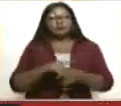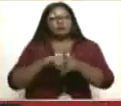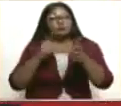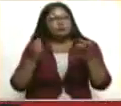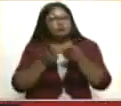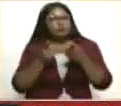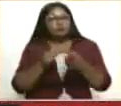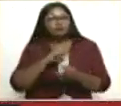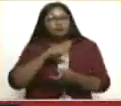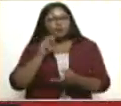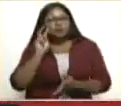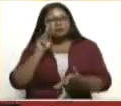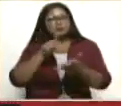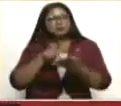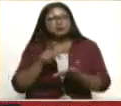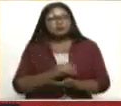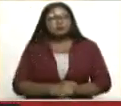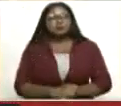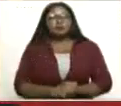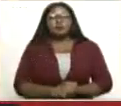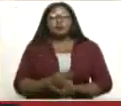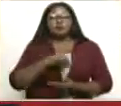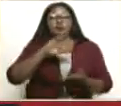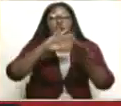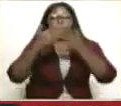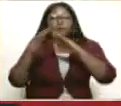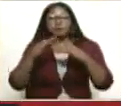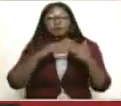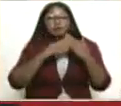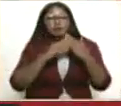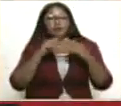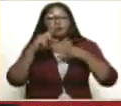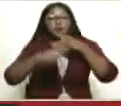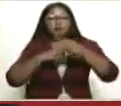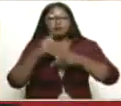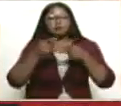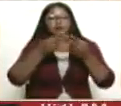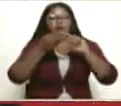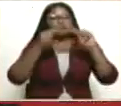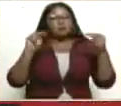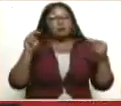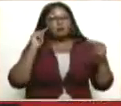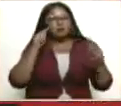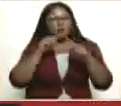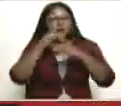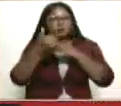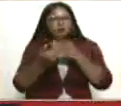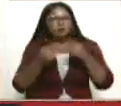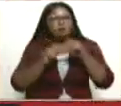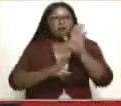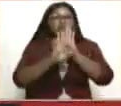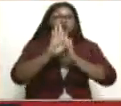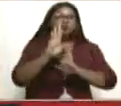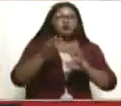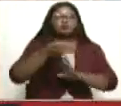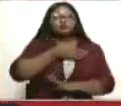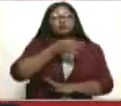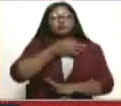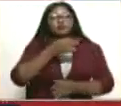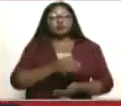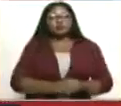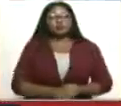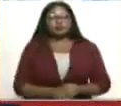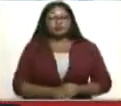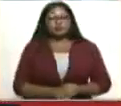la participación de las comunidades en los procesos de paz y proyectos de desarrollo social,